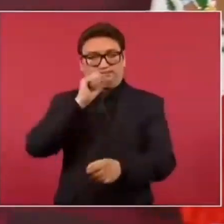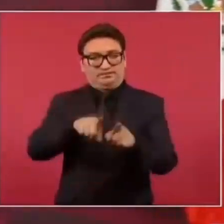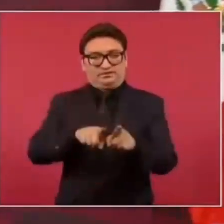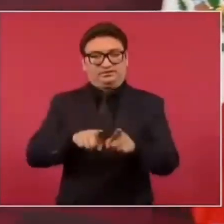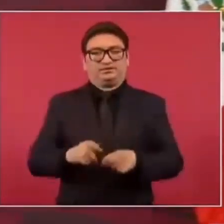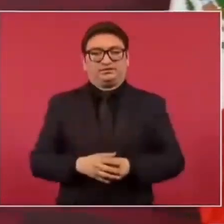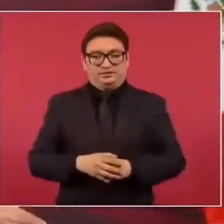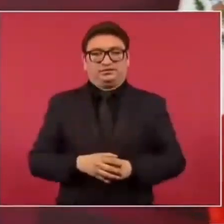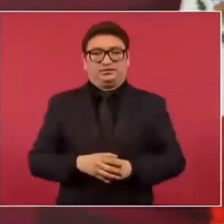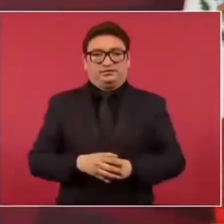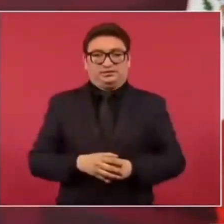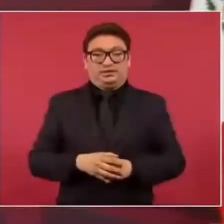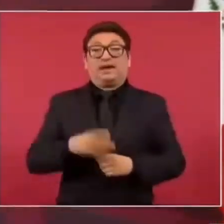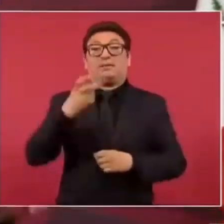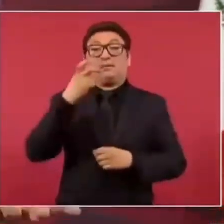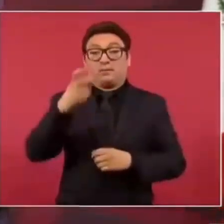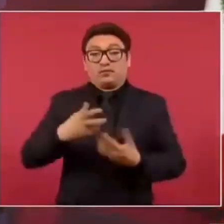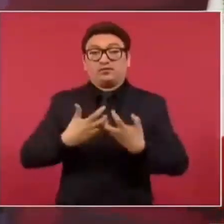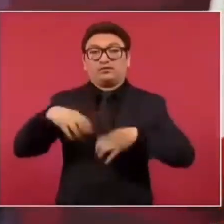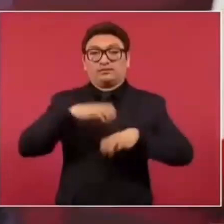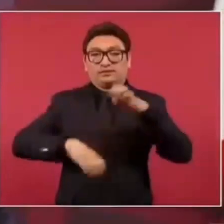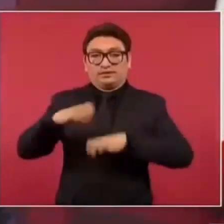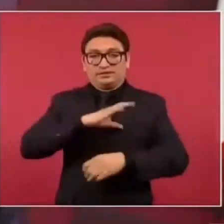Bueno, llegan los de Iberdrola